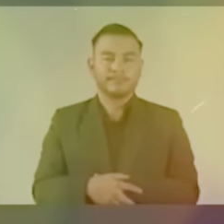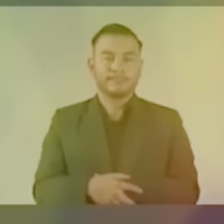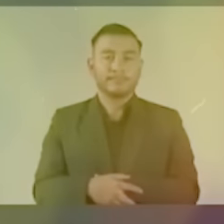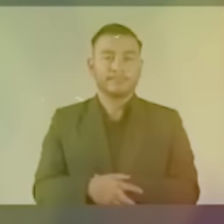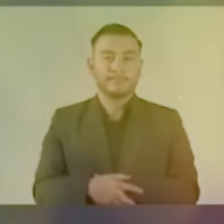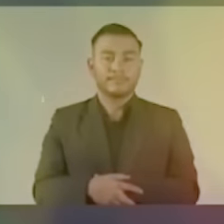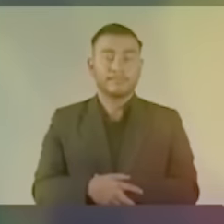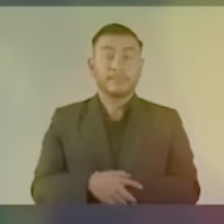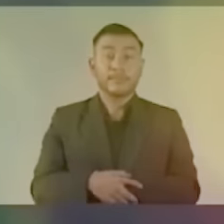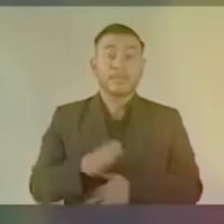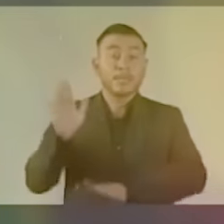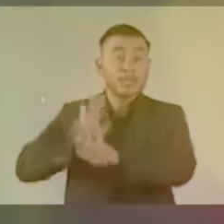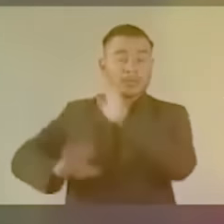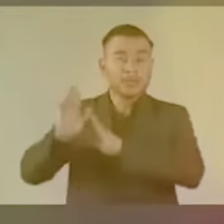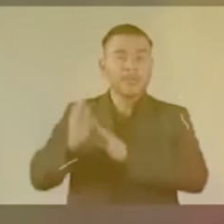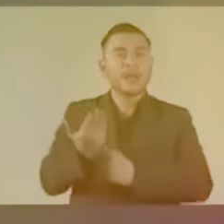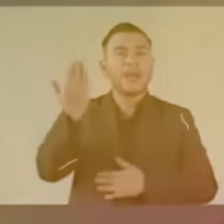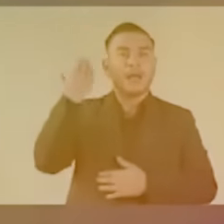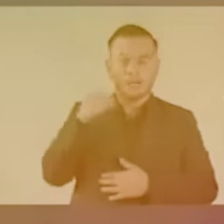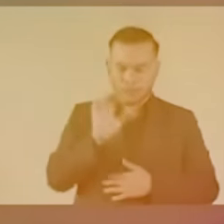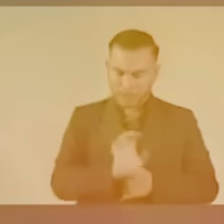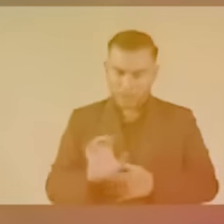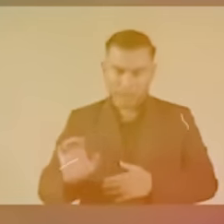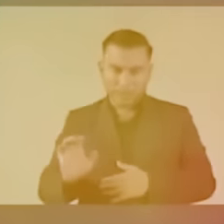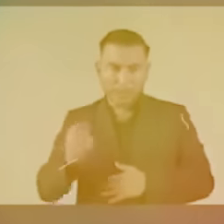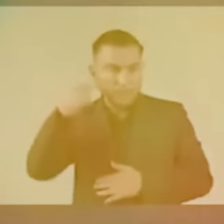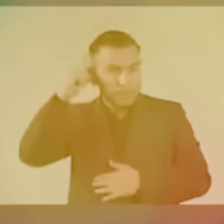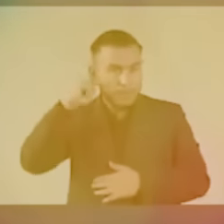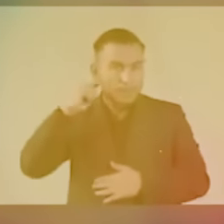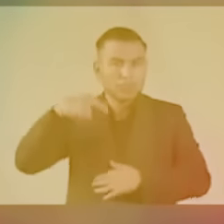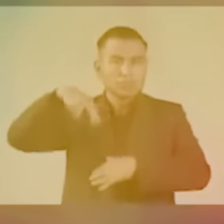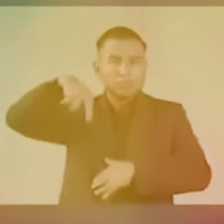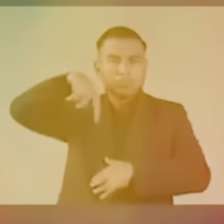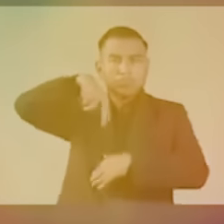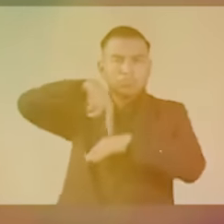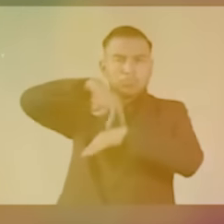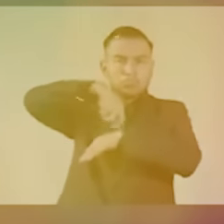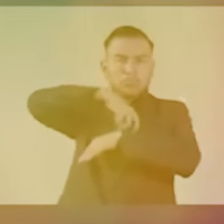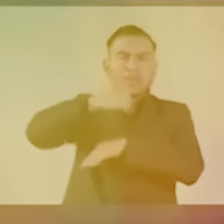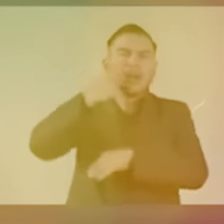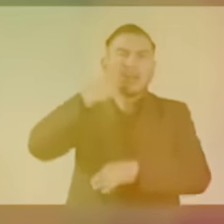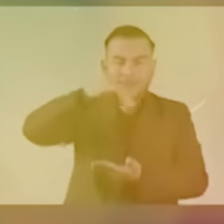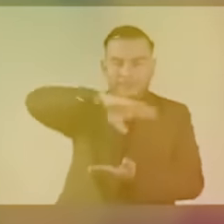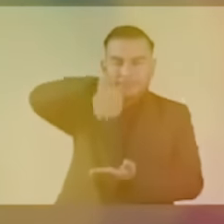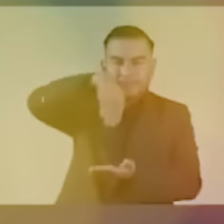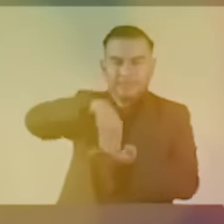Es la historia de un niño que caminaba a las calles de aquí, del centro de San Salvador, con su papá.